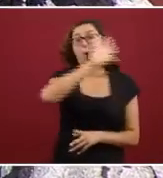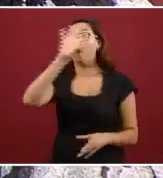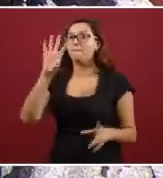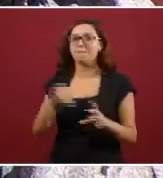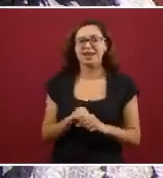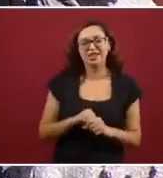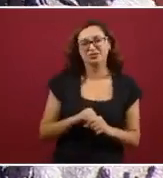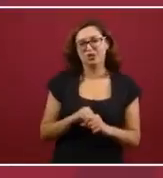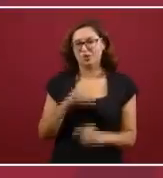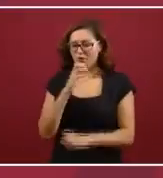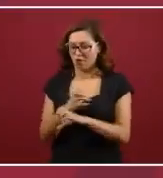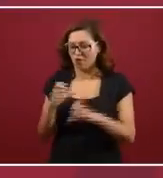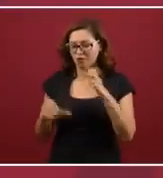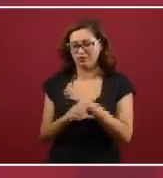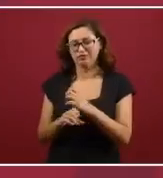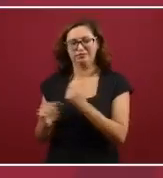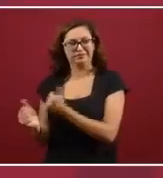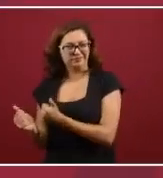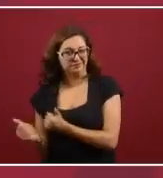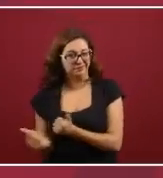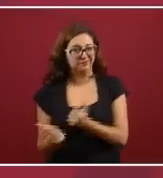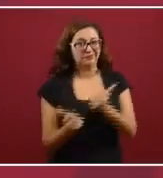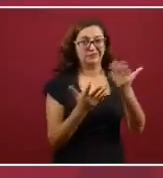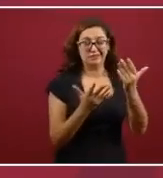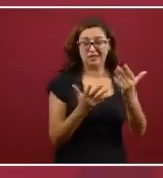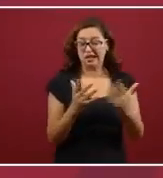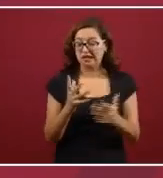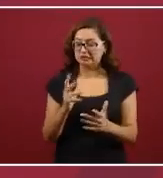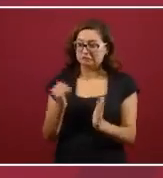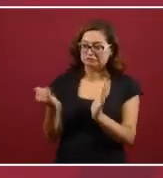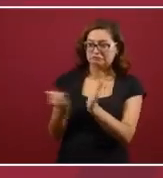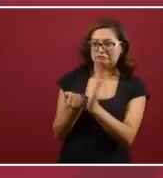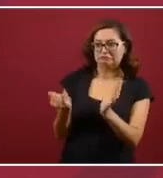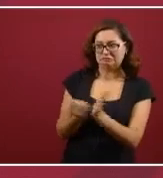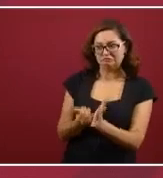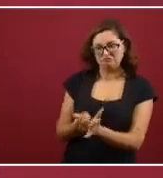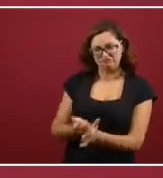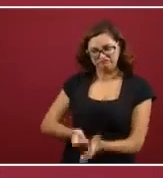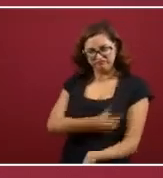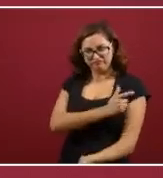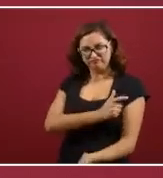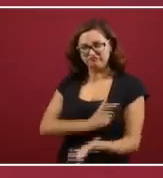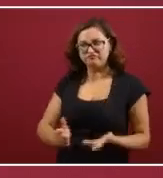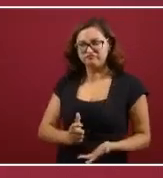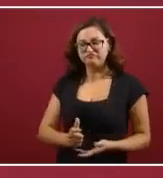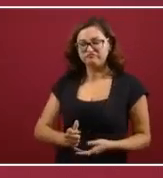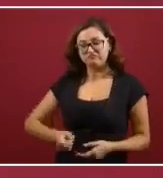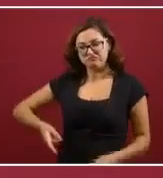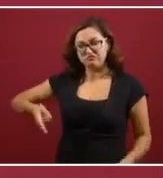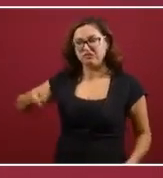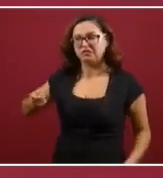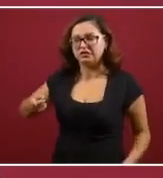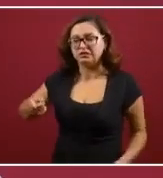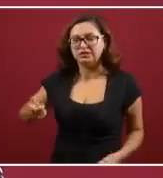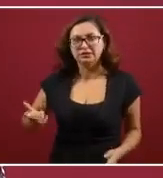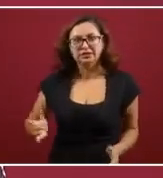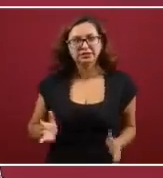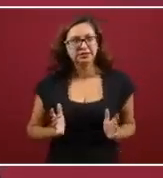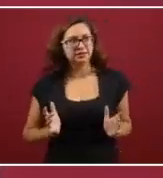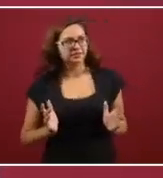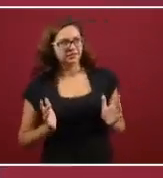hacia los Estados Unidos. Entonces, esto nos ha hecho estar muy sensibles al tema de aranceles, ¿no? Y además,